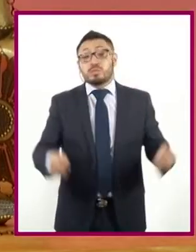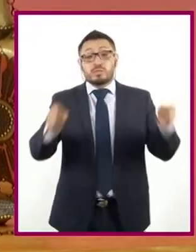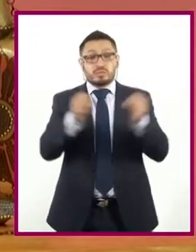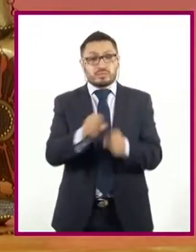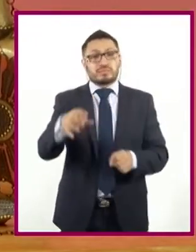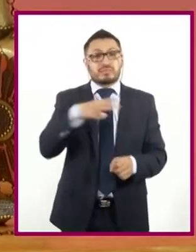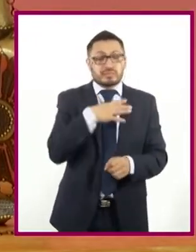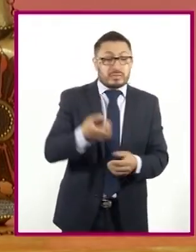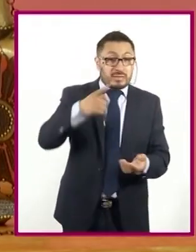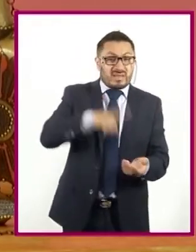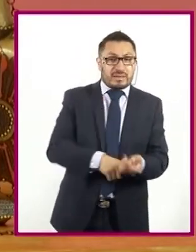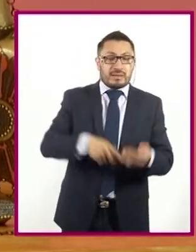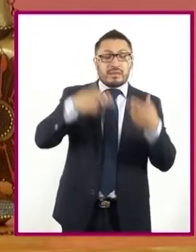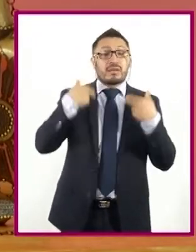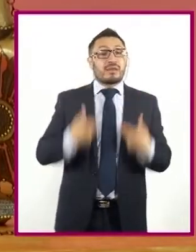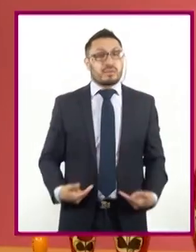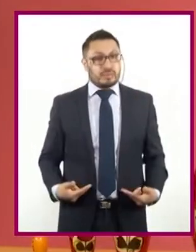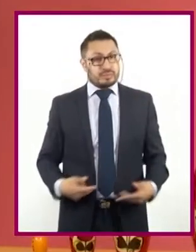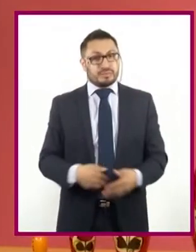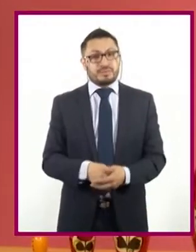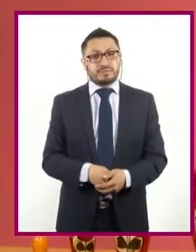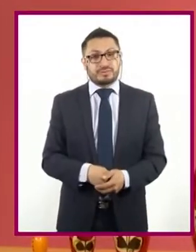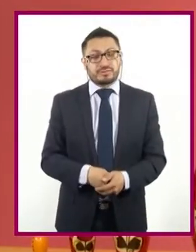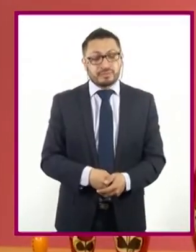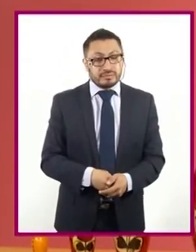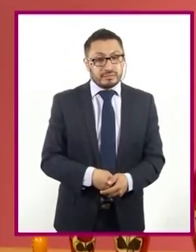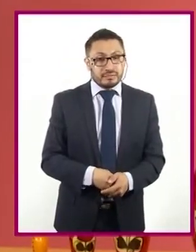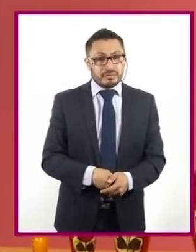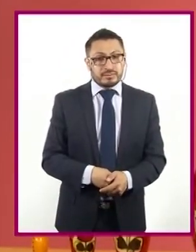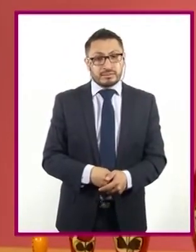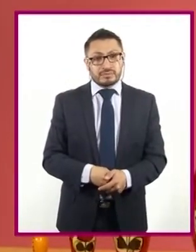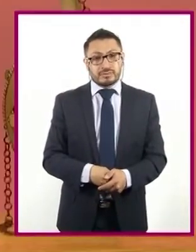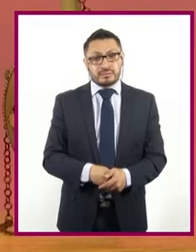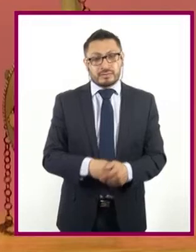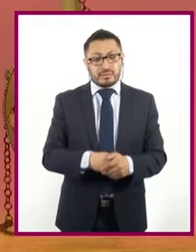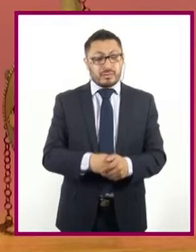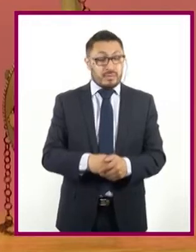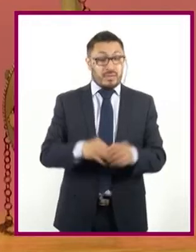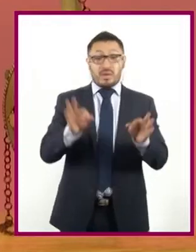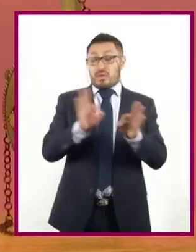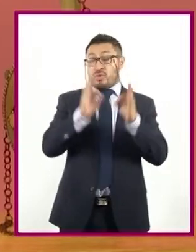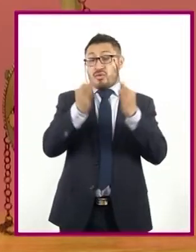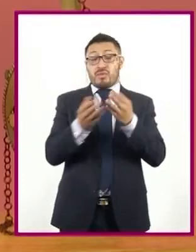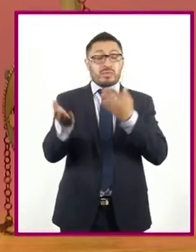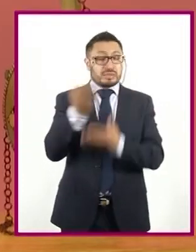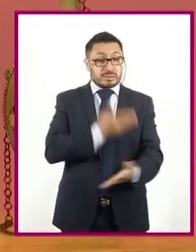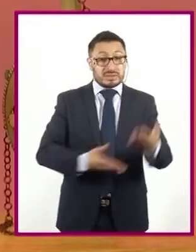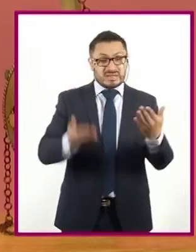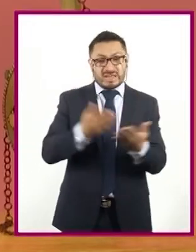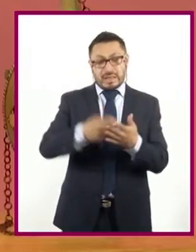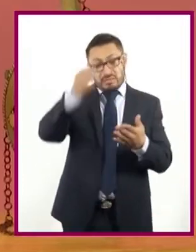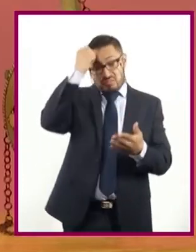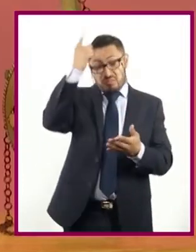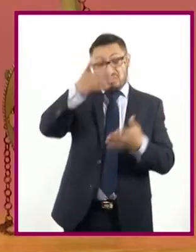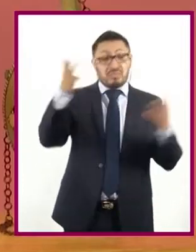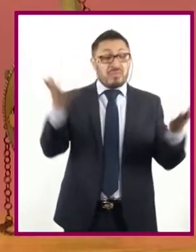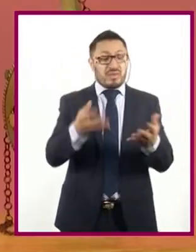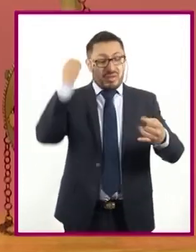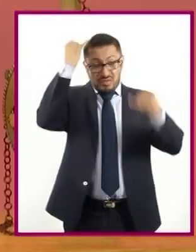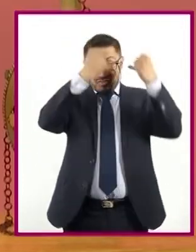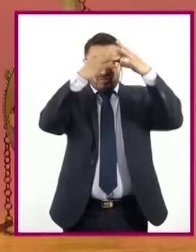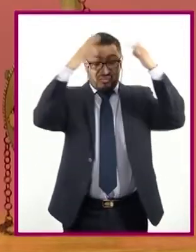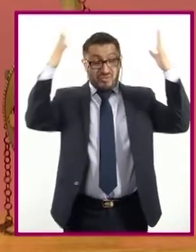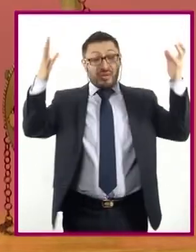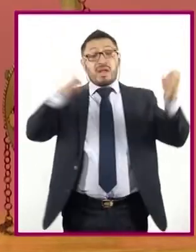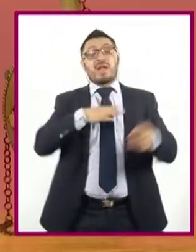componen la humanidad. Fuentes de intercambios, de innovación y de creatividad, la